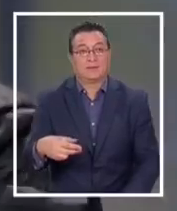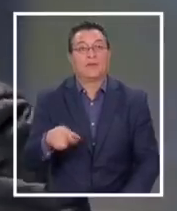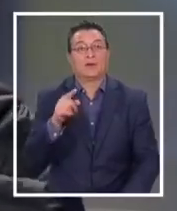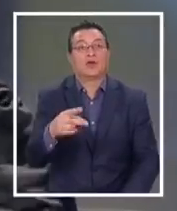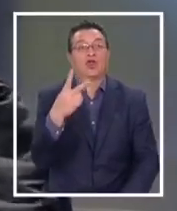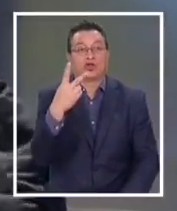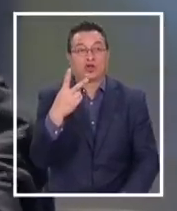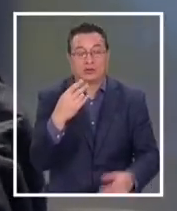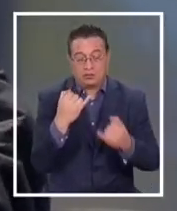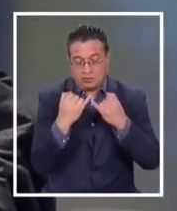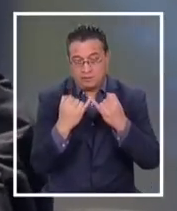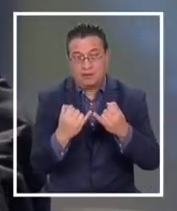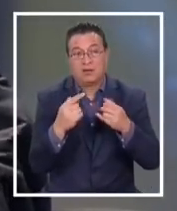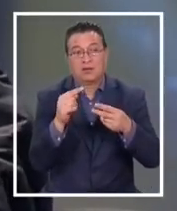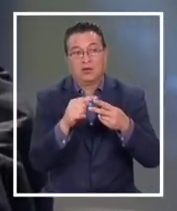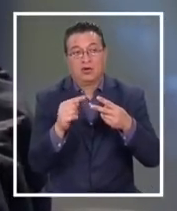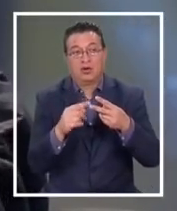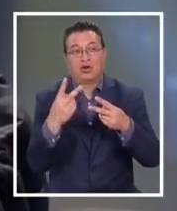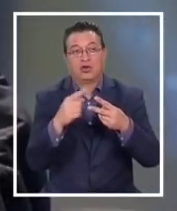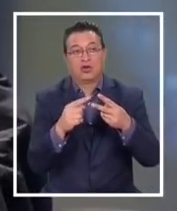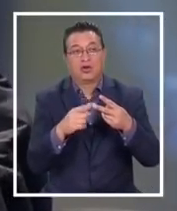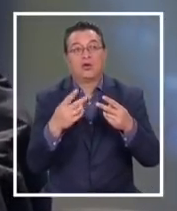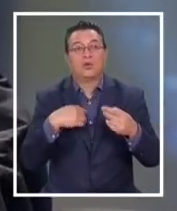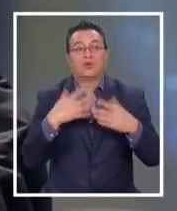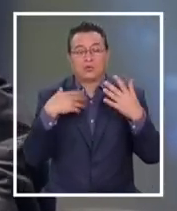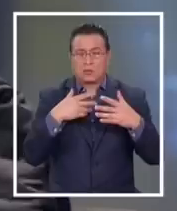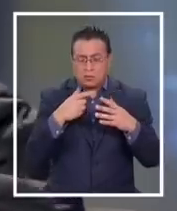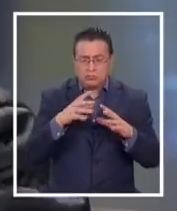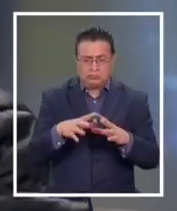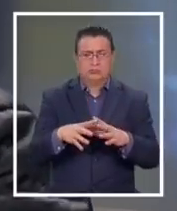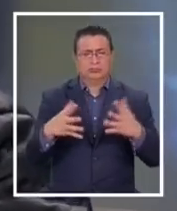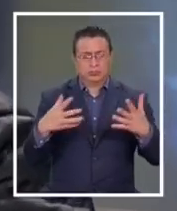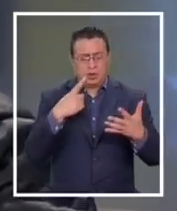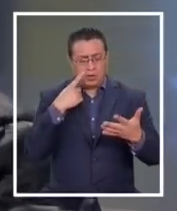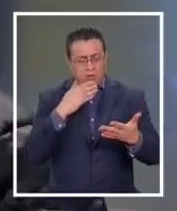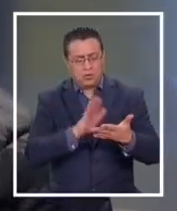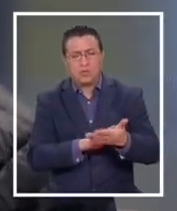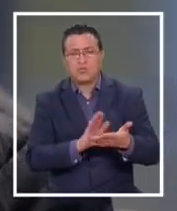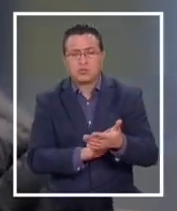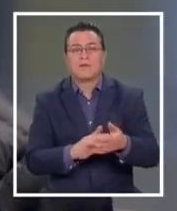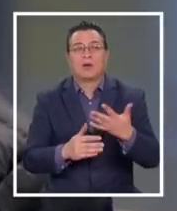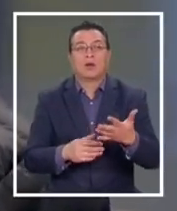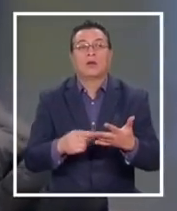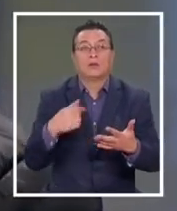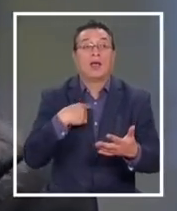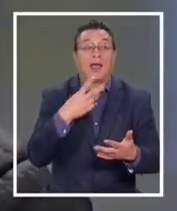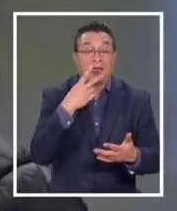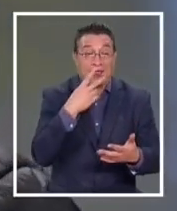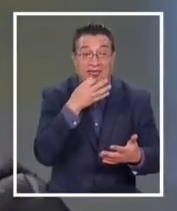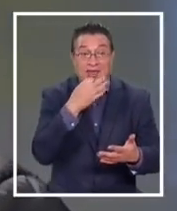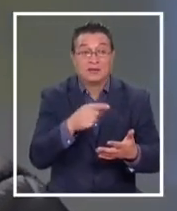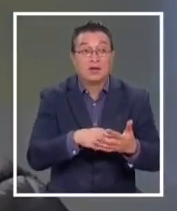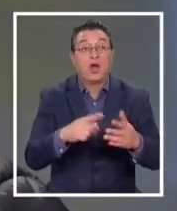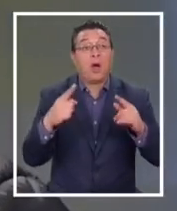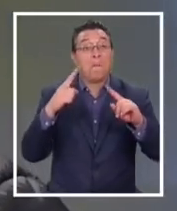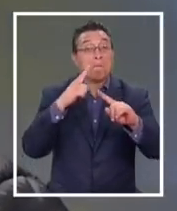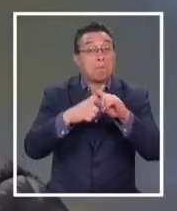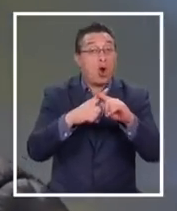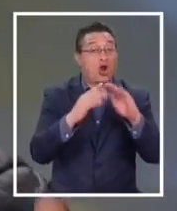Uh-huh. Doy dos datos, pues no es que me impresionaron, pero me constataron. Fíjense que por